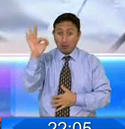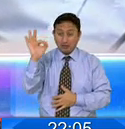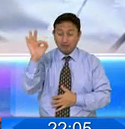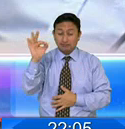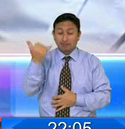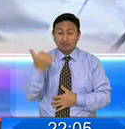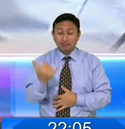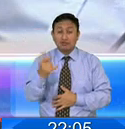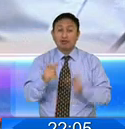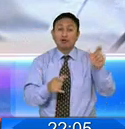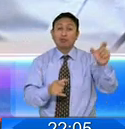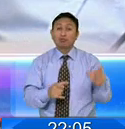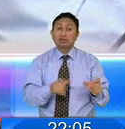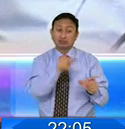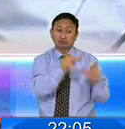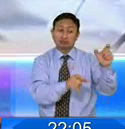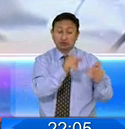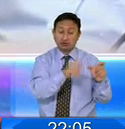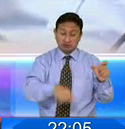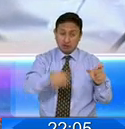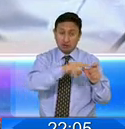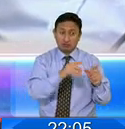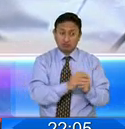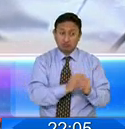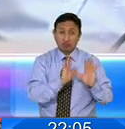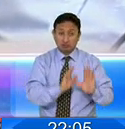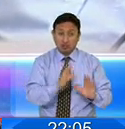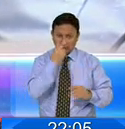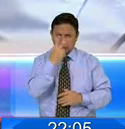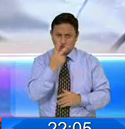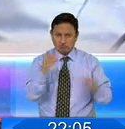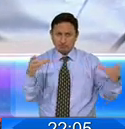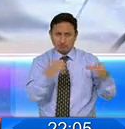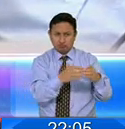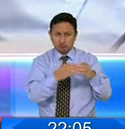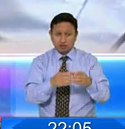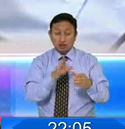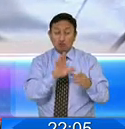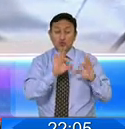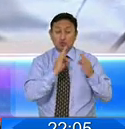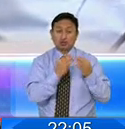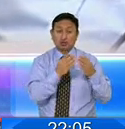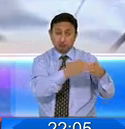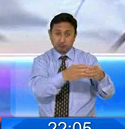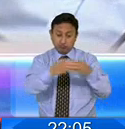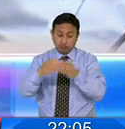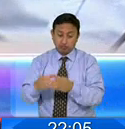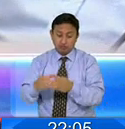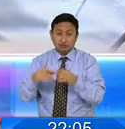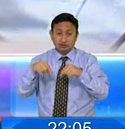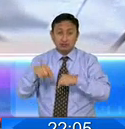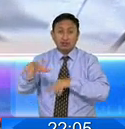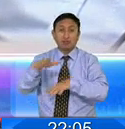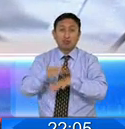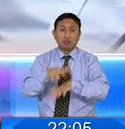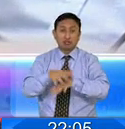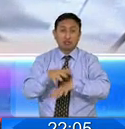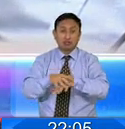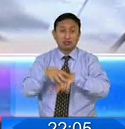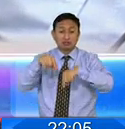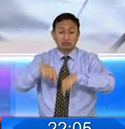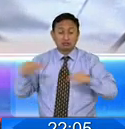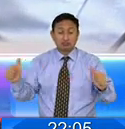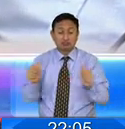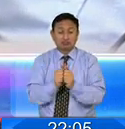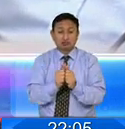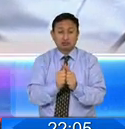los pacientes realmente fueron identificados y los familiares Están en Machala, estamos trabajando en